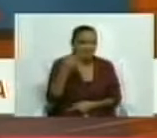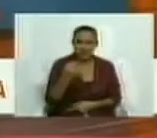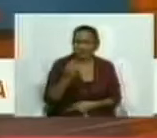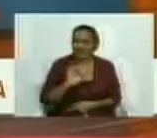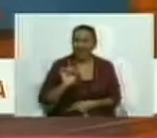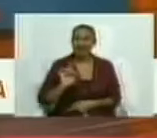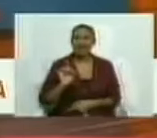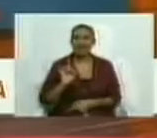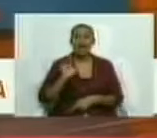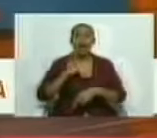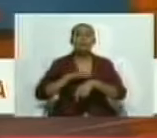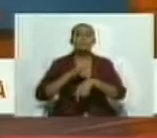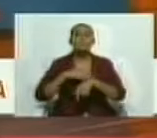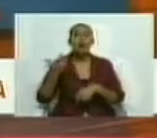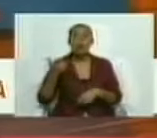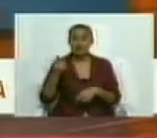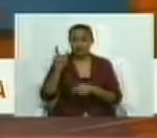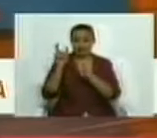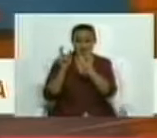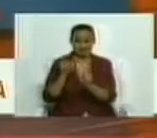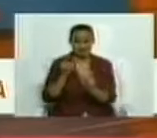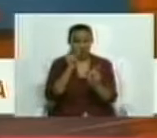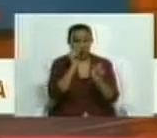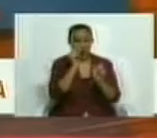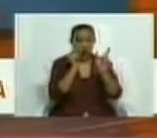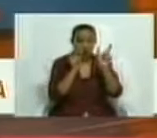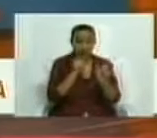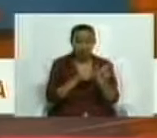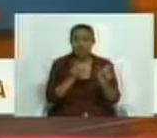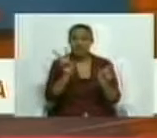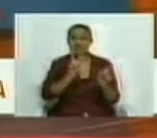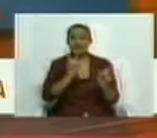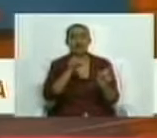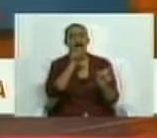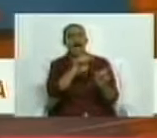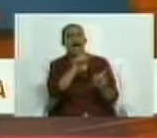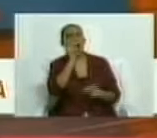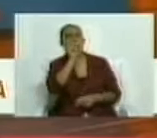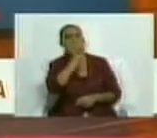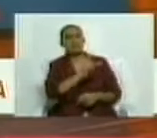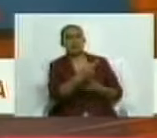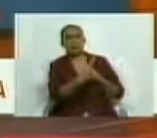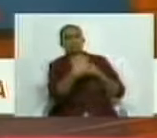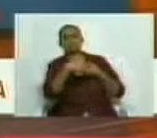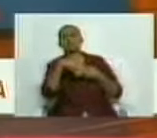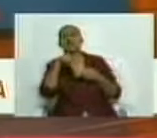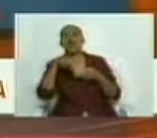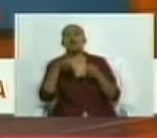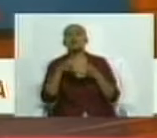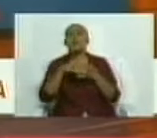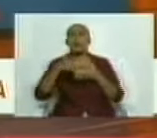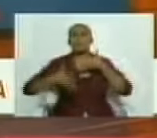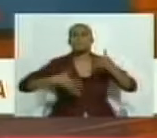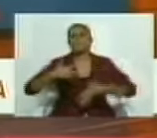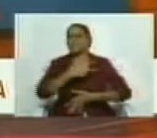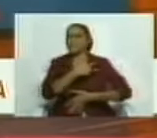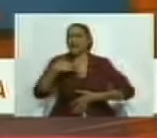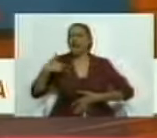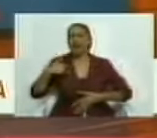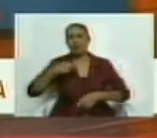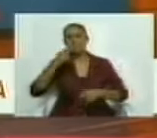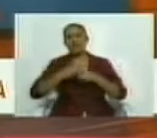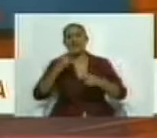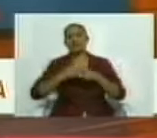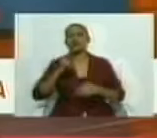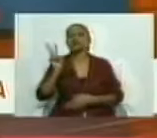el tren de aragua es algo que se dice y no se cree es decir